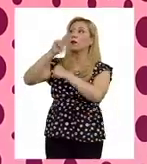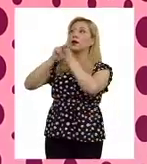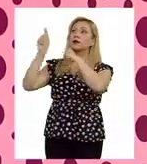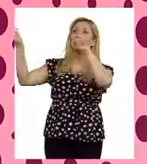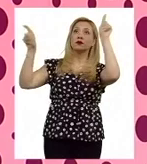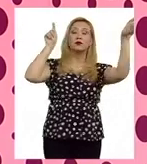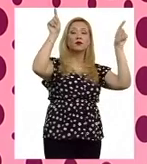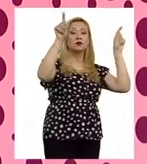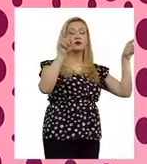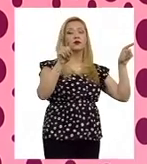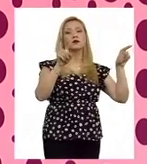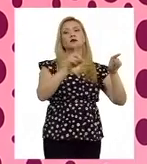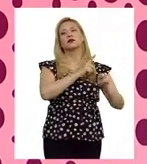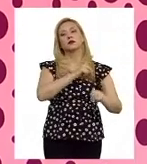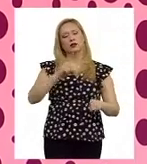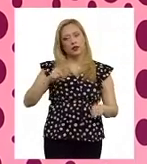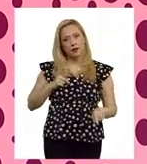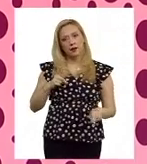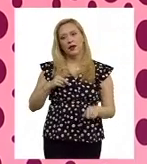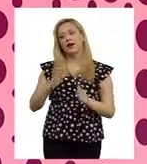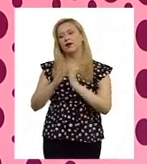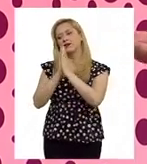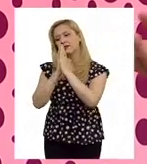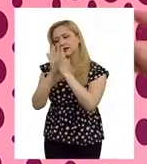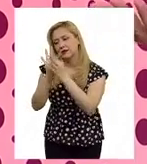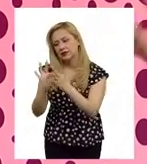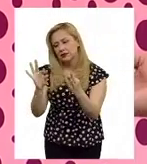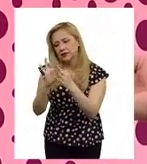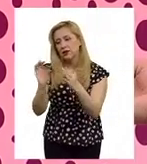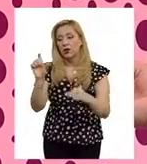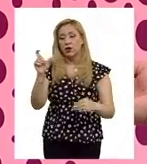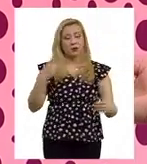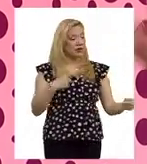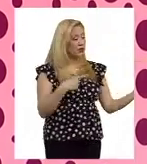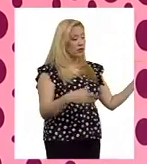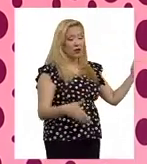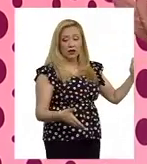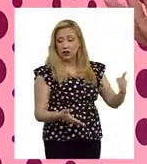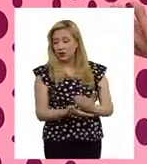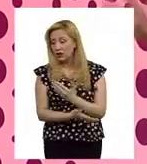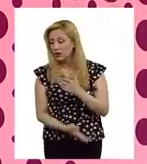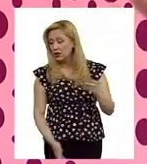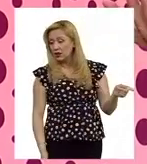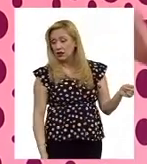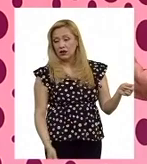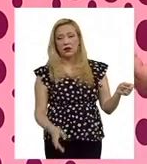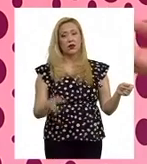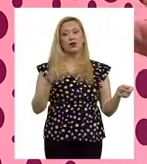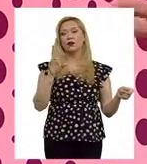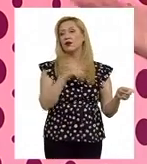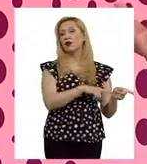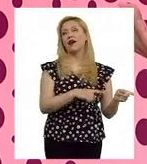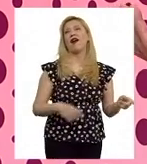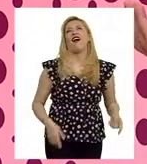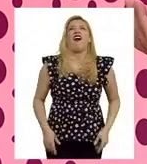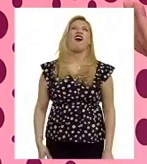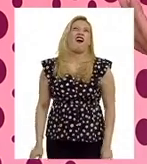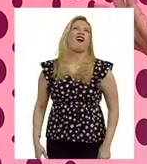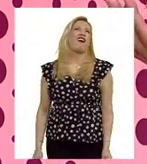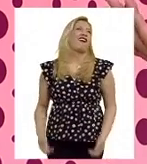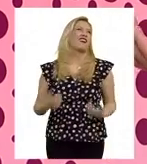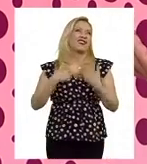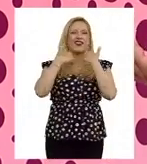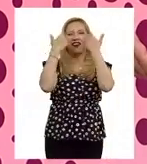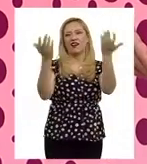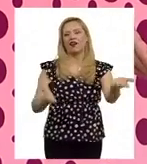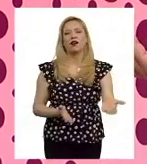receptores, hacer entender a sus ciudadanos que una persona que se desplaza forzosamente no es porque le da la gana abandonar su país,